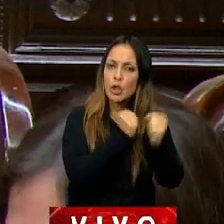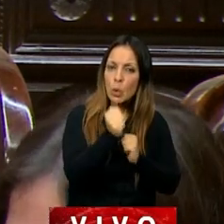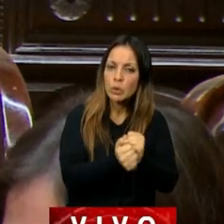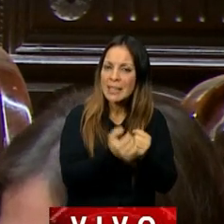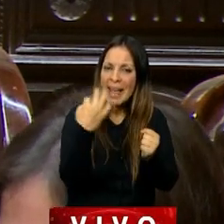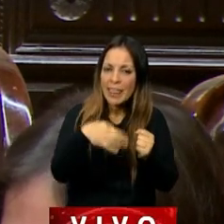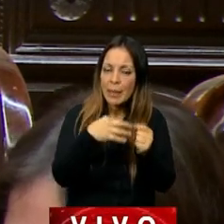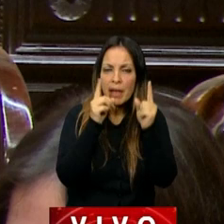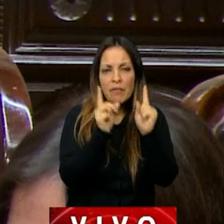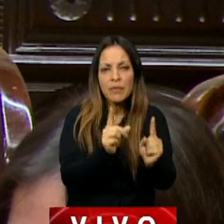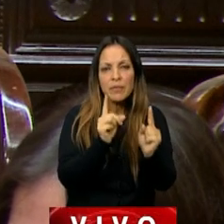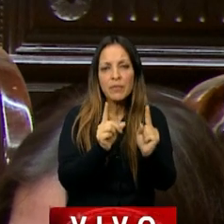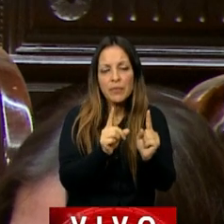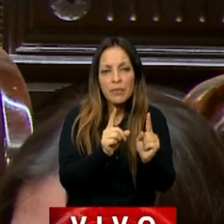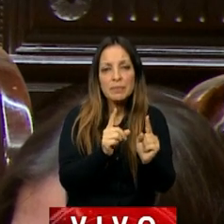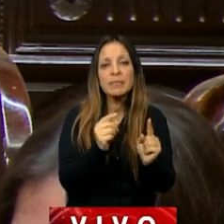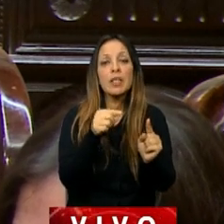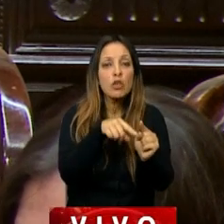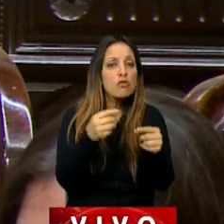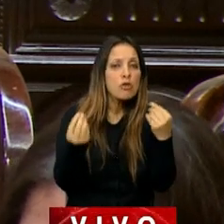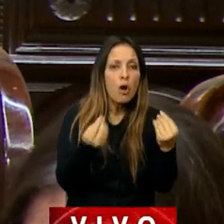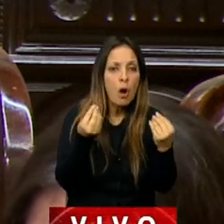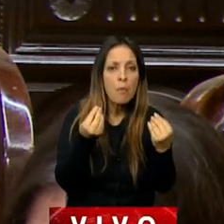se mantenga. Y para eso se